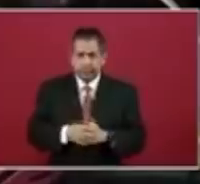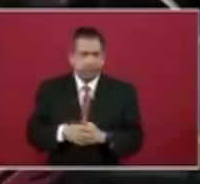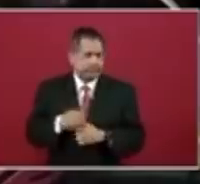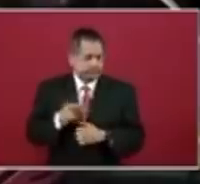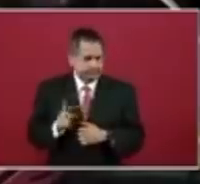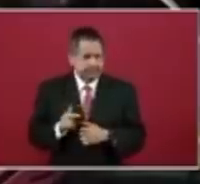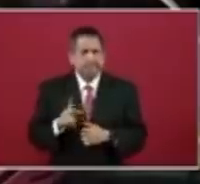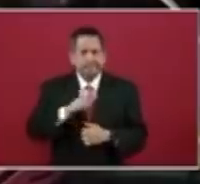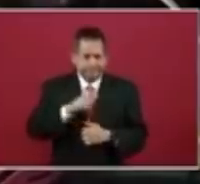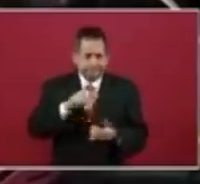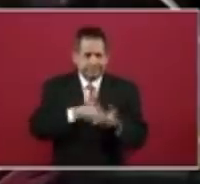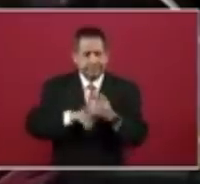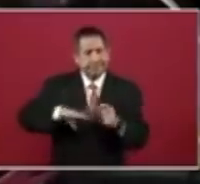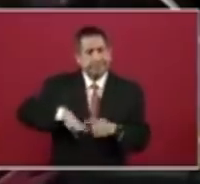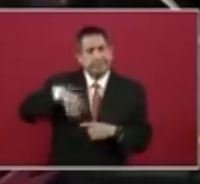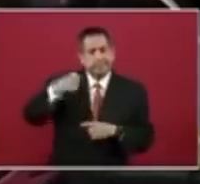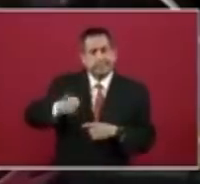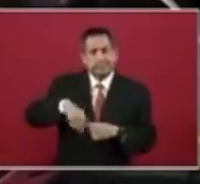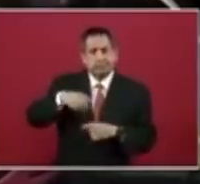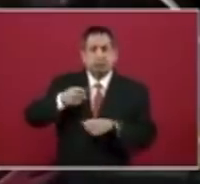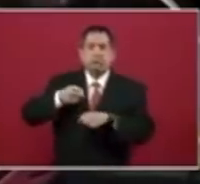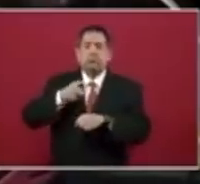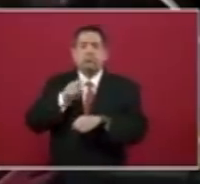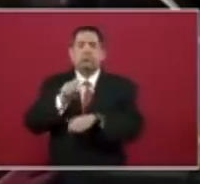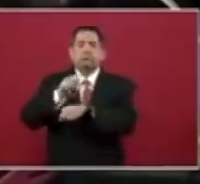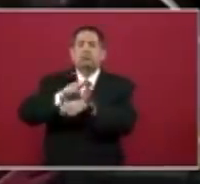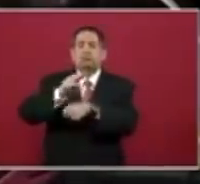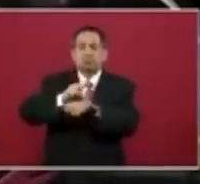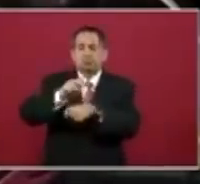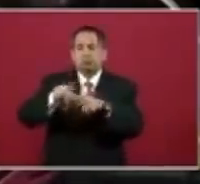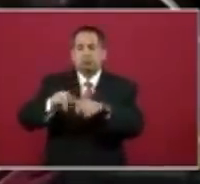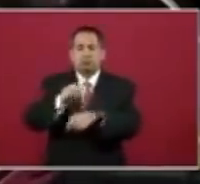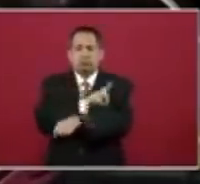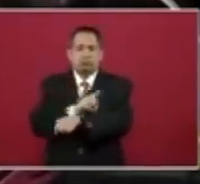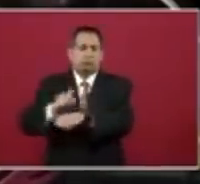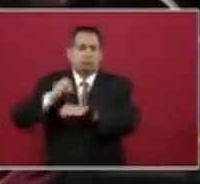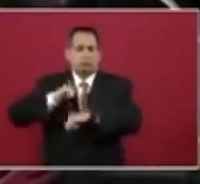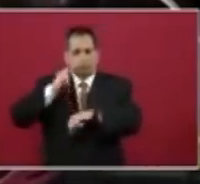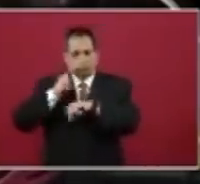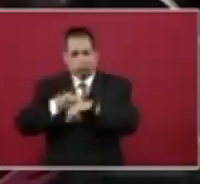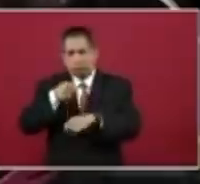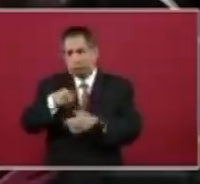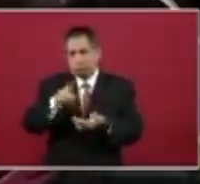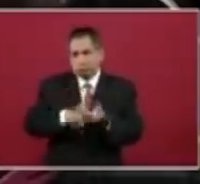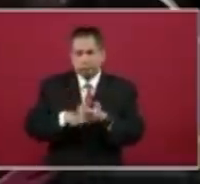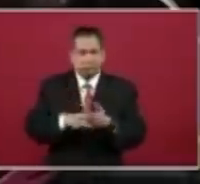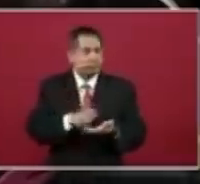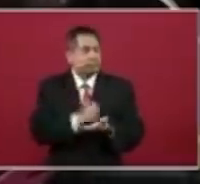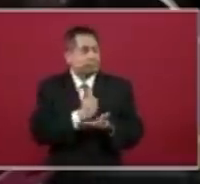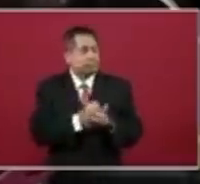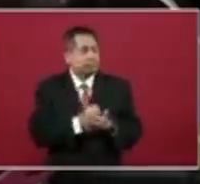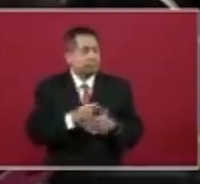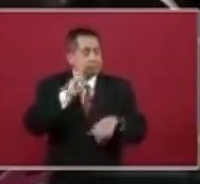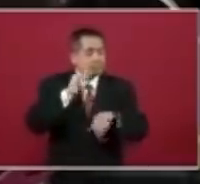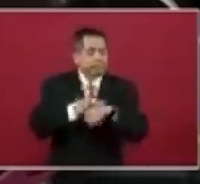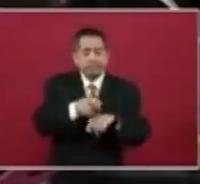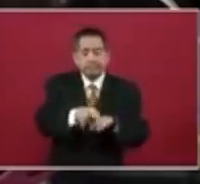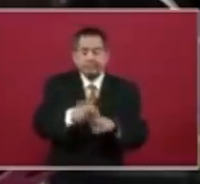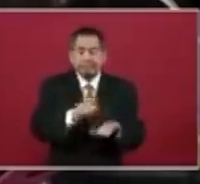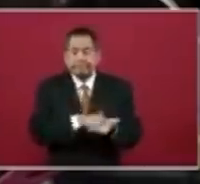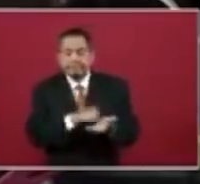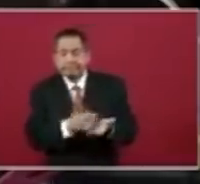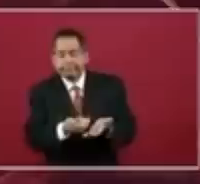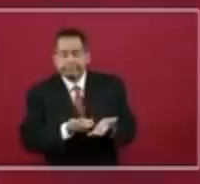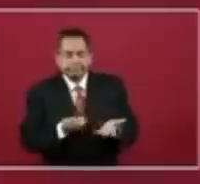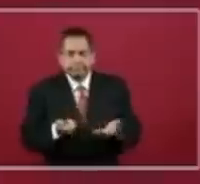sí había abusos por parte de supervisores y de delegados que incluso extorsionaban a los responsables de las estancias.